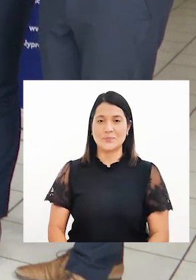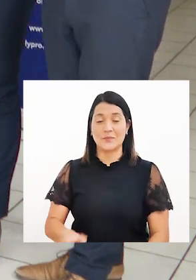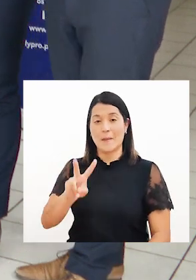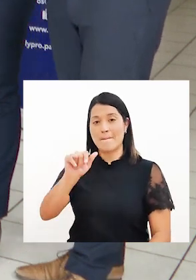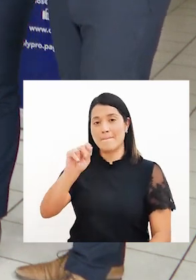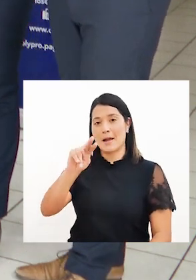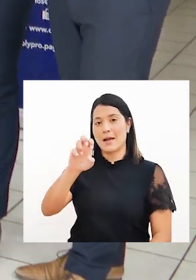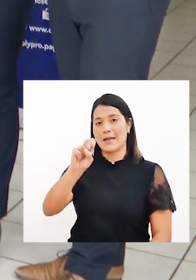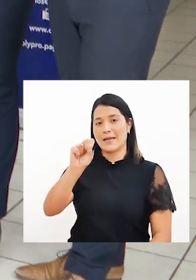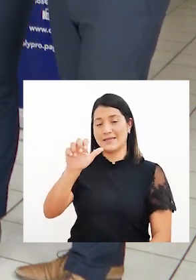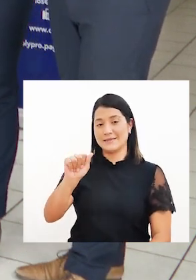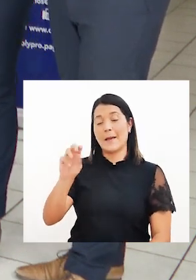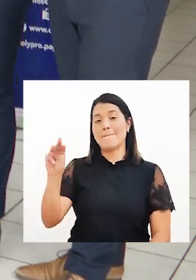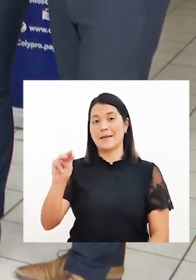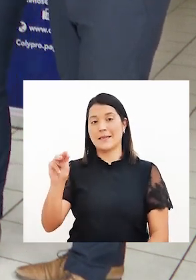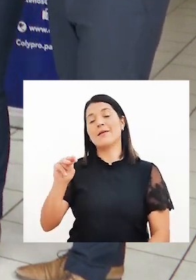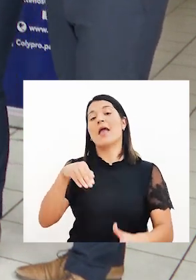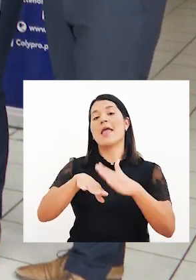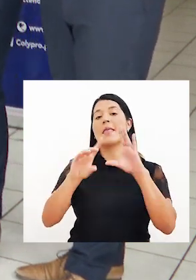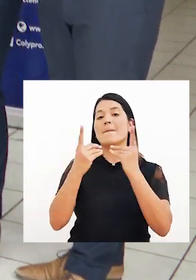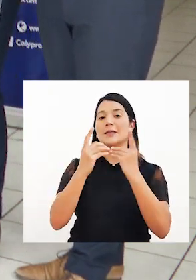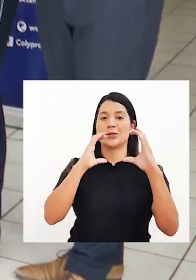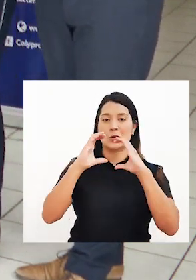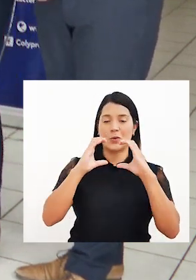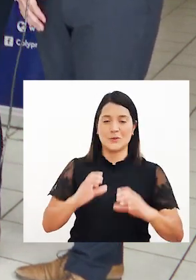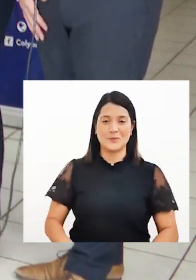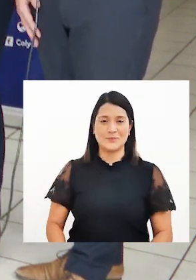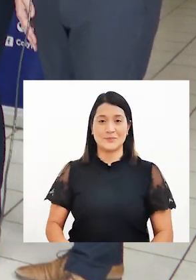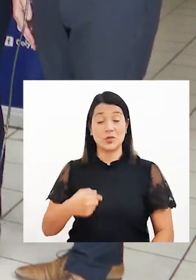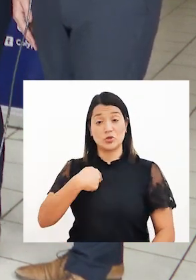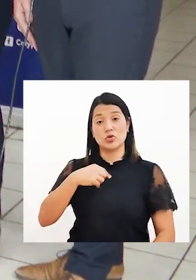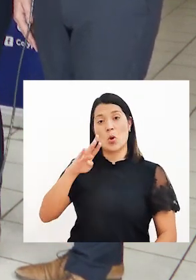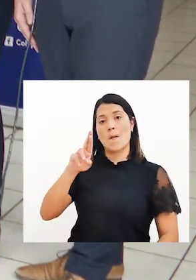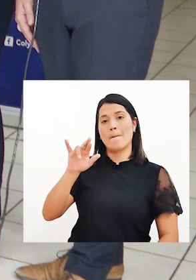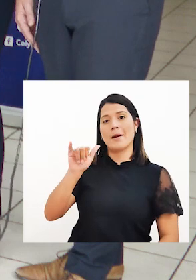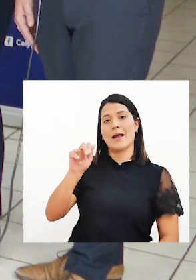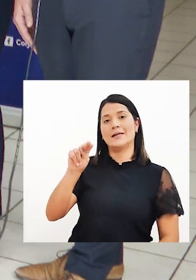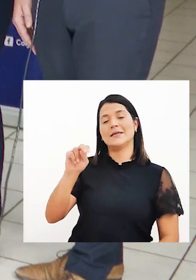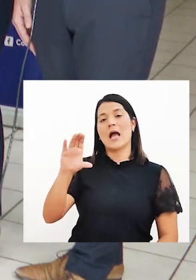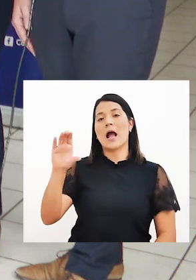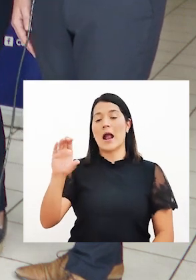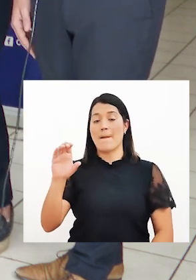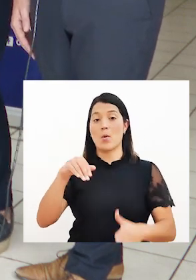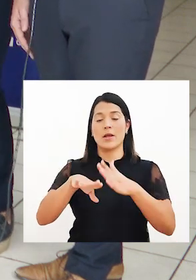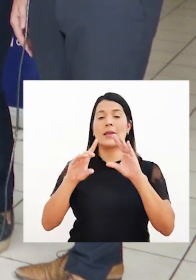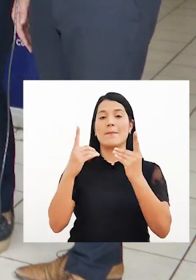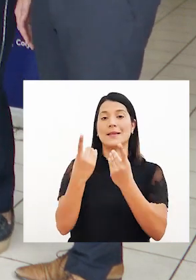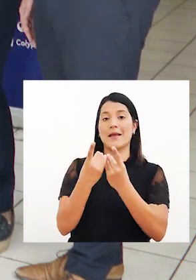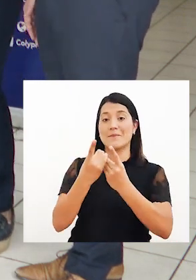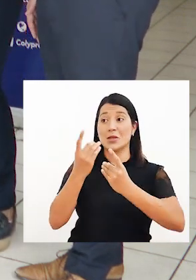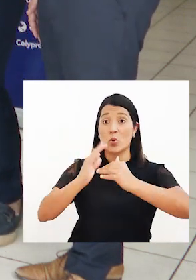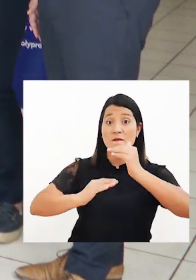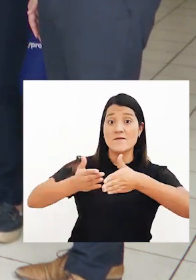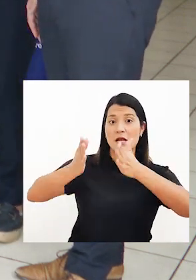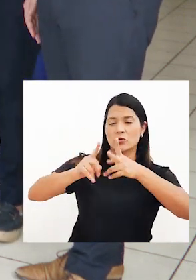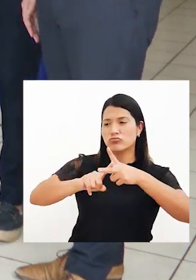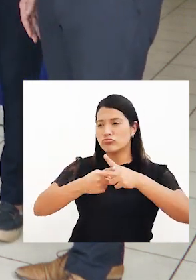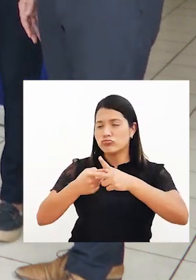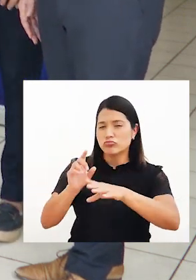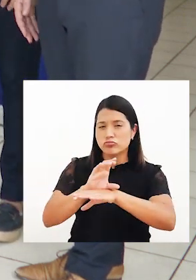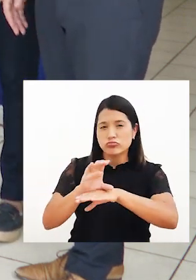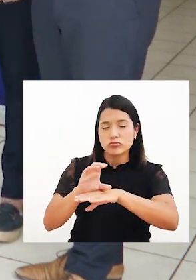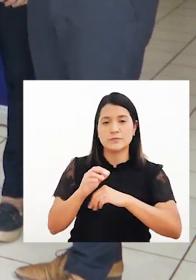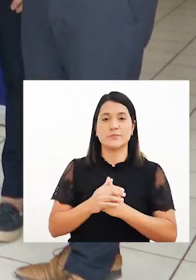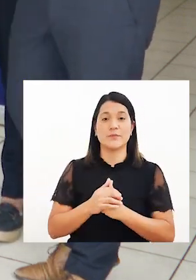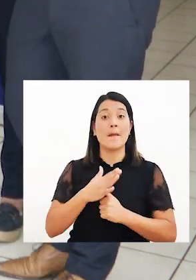Vanessa Martínez, Comunicaciones. Yo soy Brian Campos, del Departamento de Infraestructura y Mantenimiento. Mi nombre es Samantha Cotto,